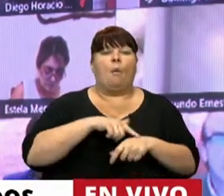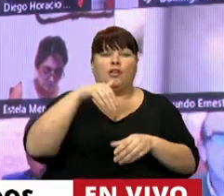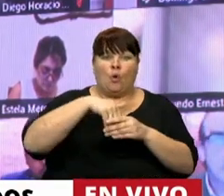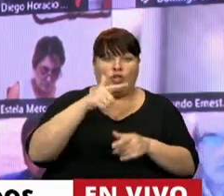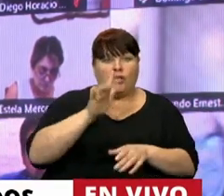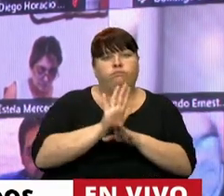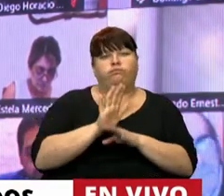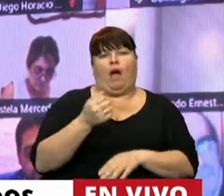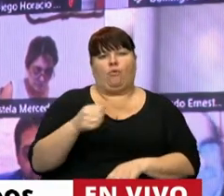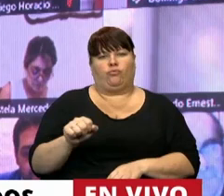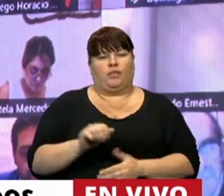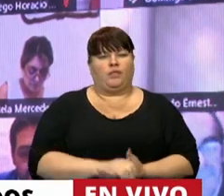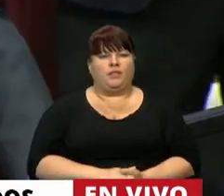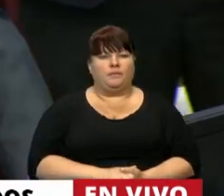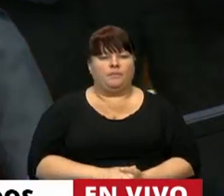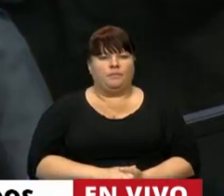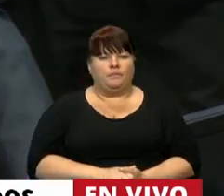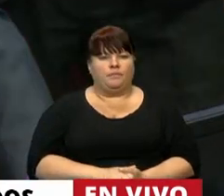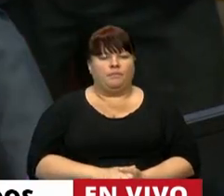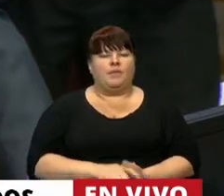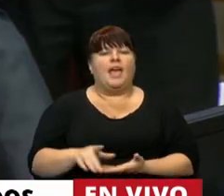Ausente a la hora de votar.